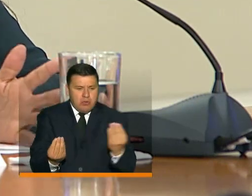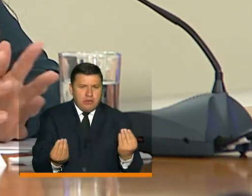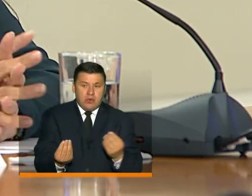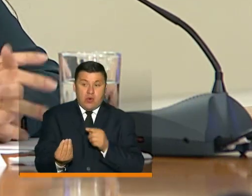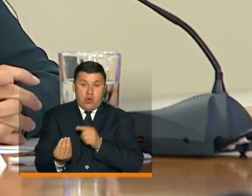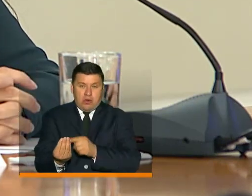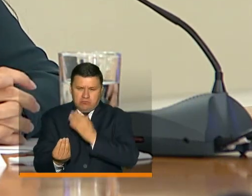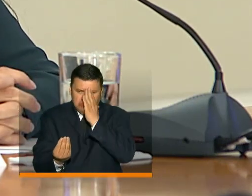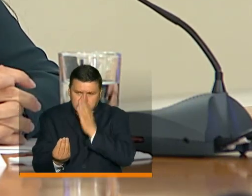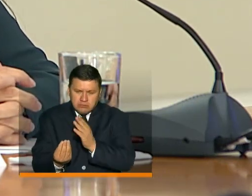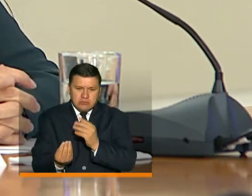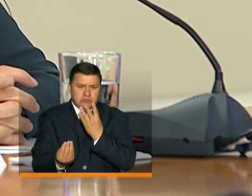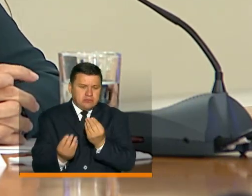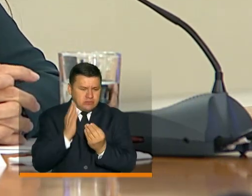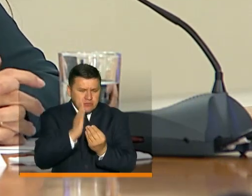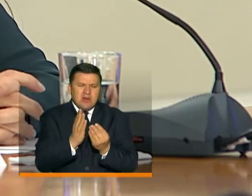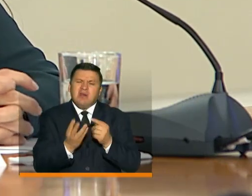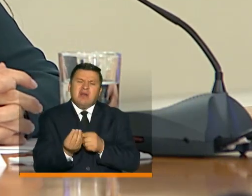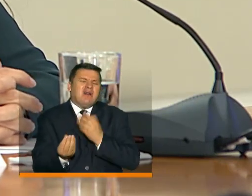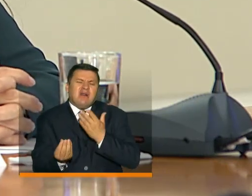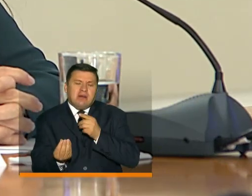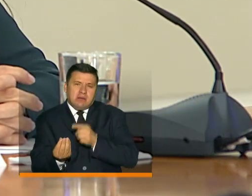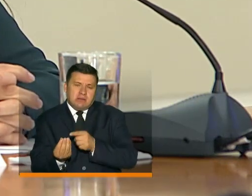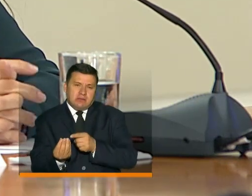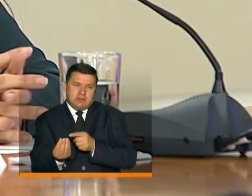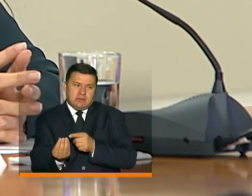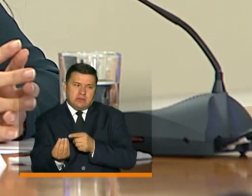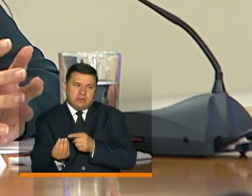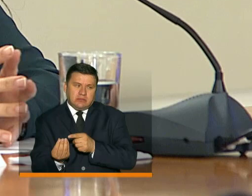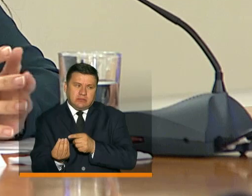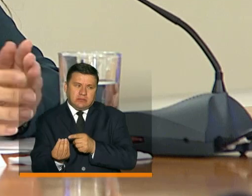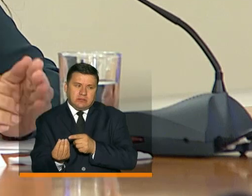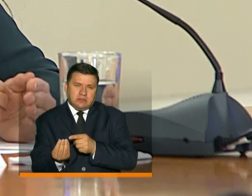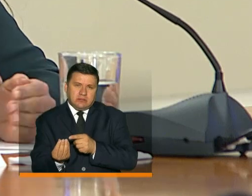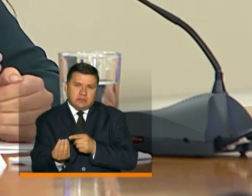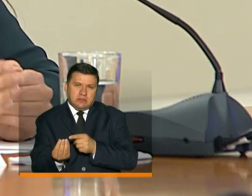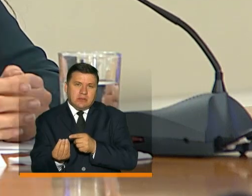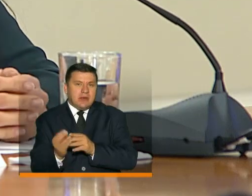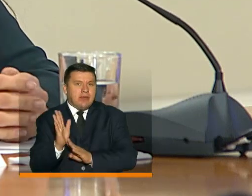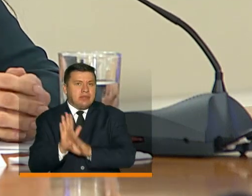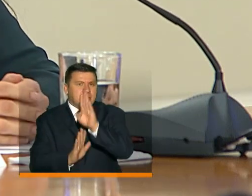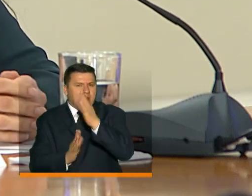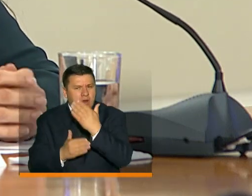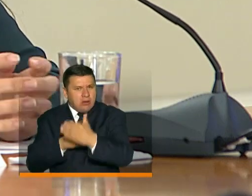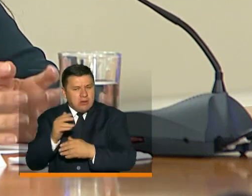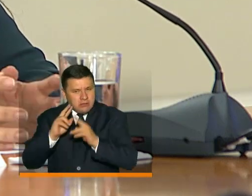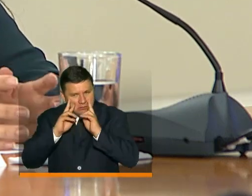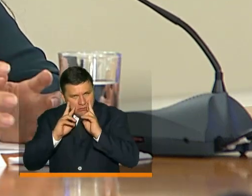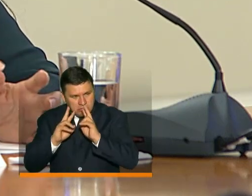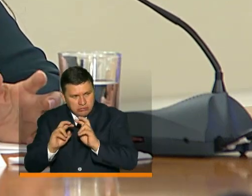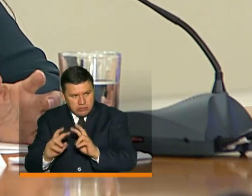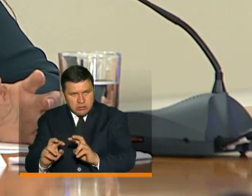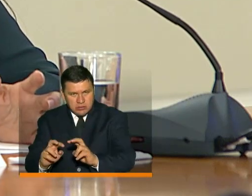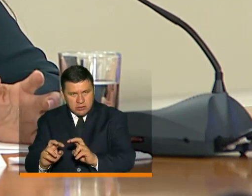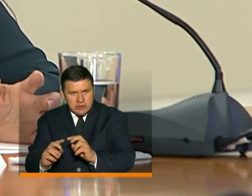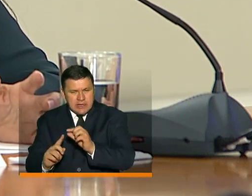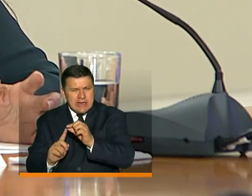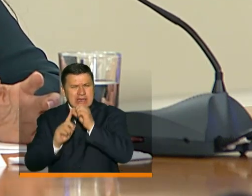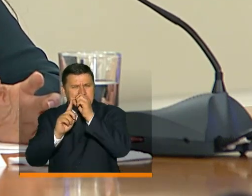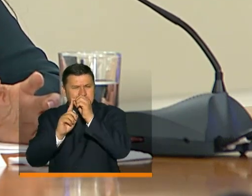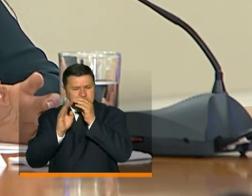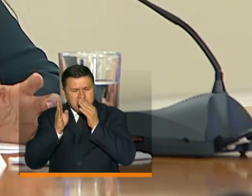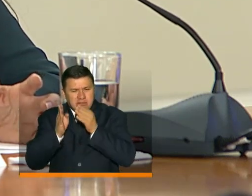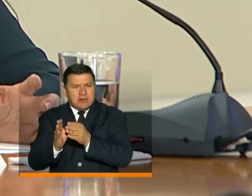Uno de ellos tiene que ver con el desarrollo de investigaciones